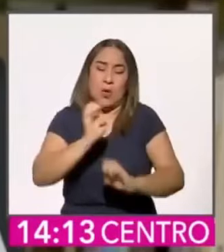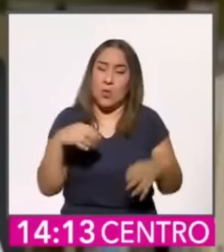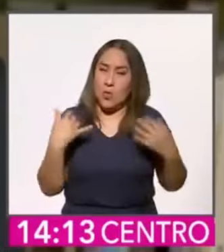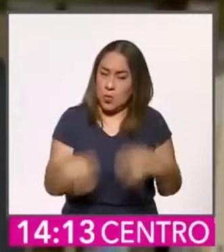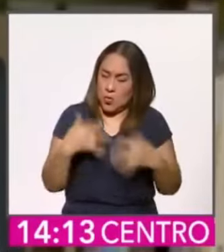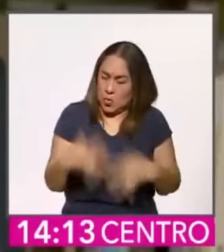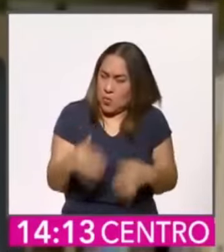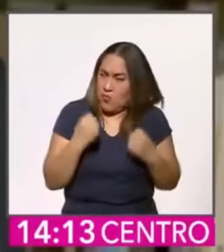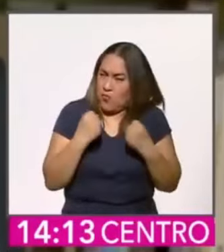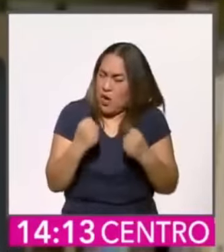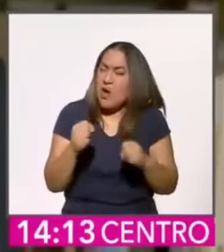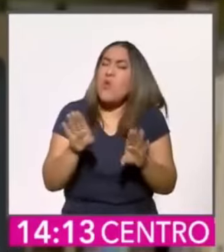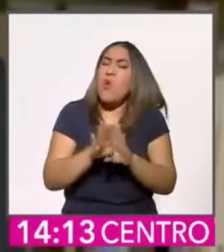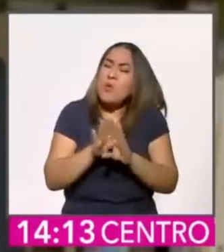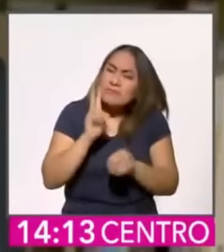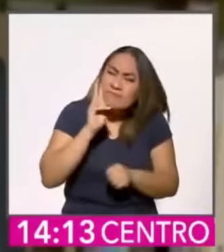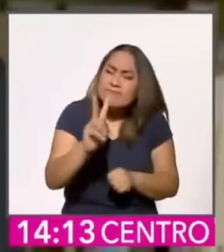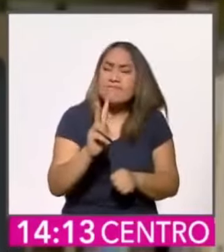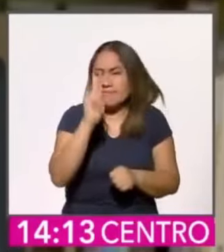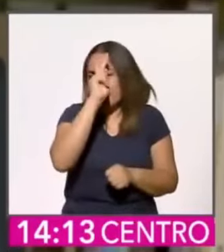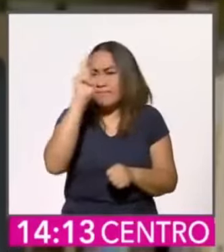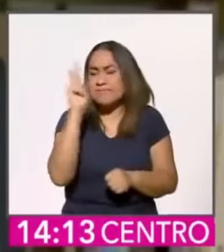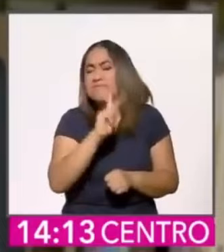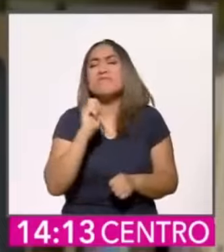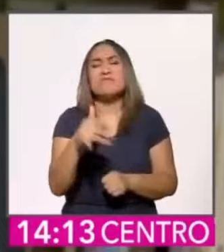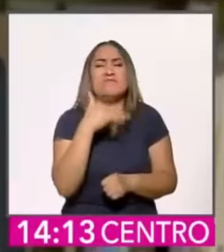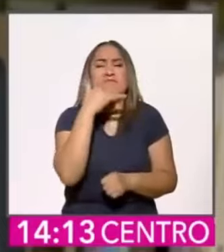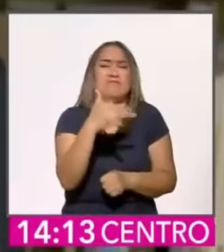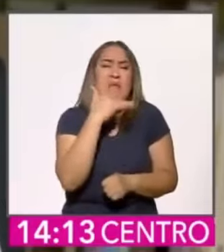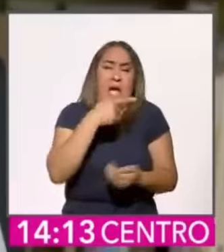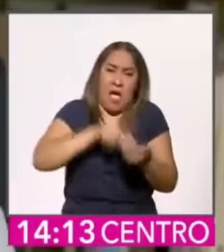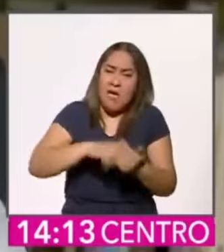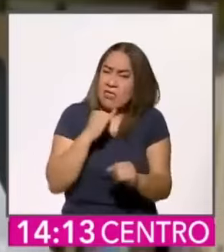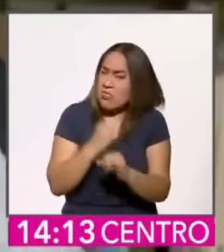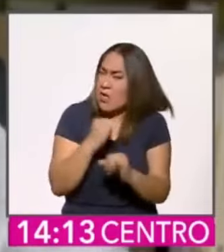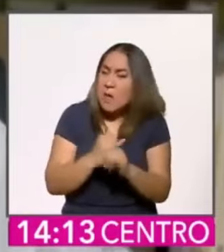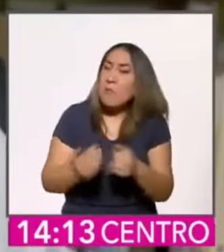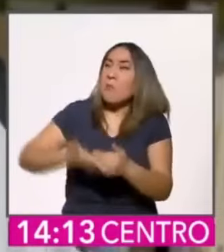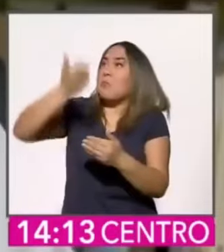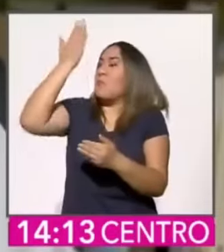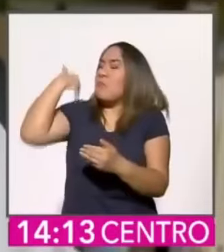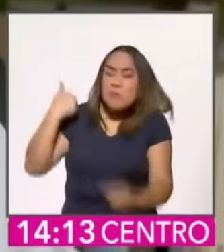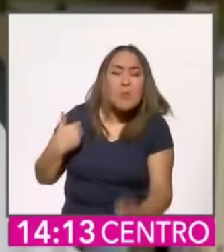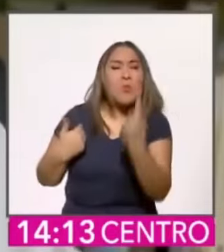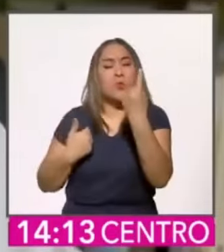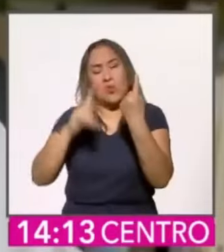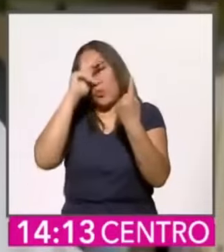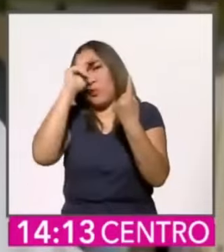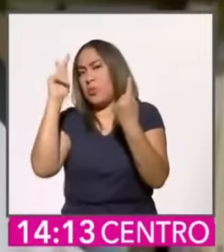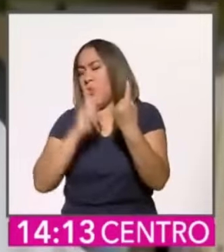mayores operaciones de guerra sucia digital de la que se tenga memoria todas las plataformas.